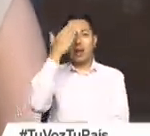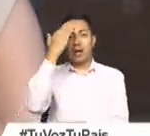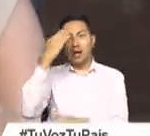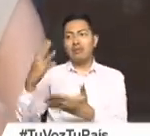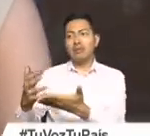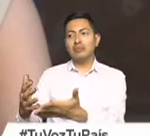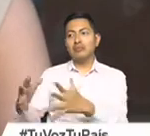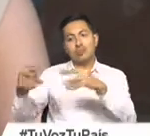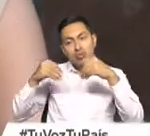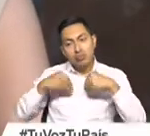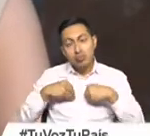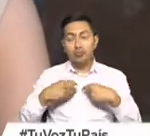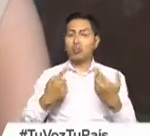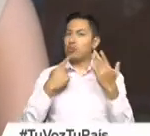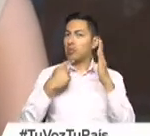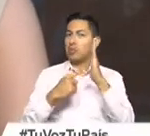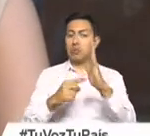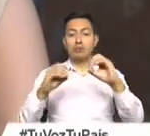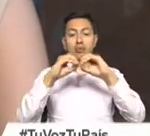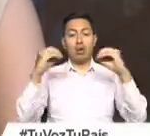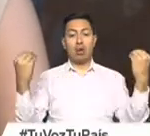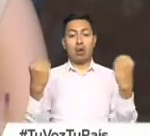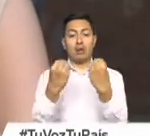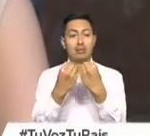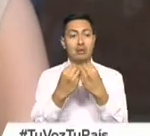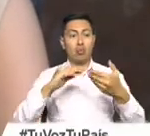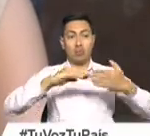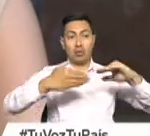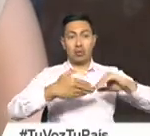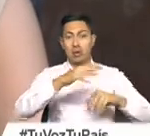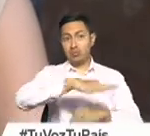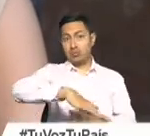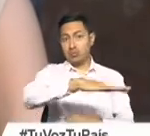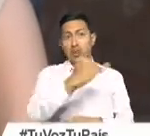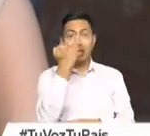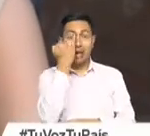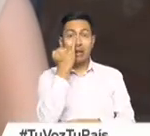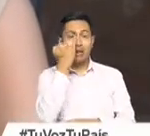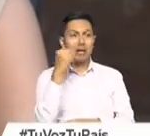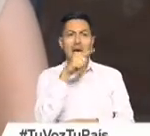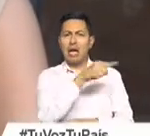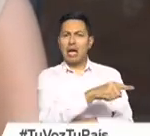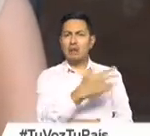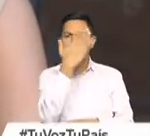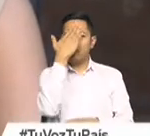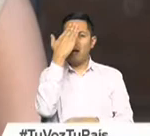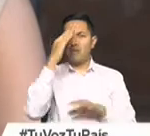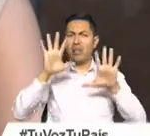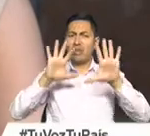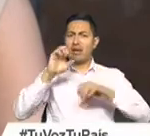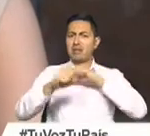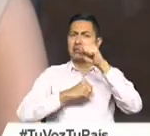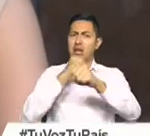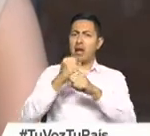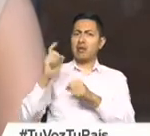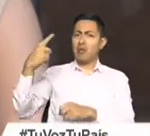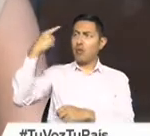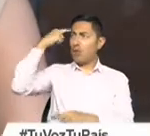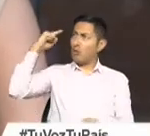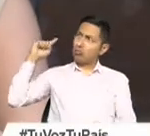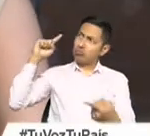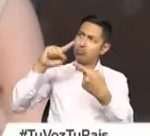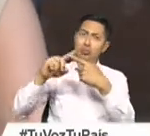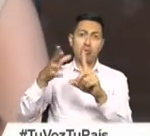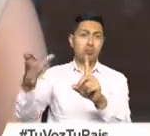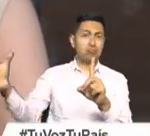organizaciones que sin duda también ha sido capaz de reconocer en estos 10 años de gobierno inmensos logros. Eso